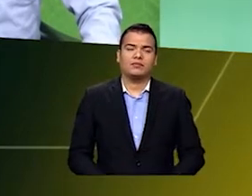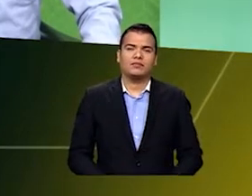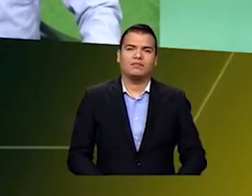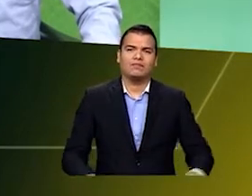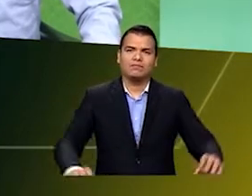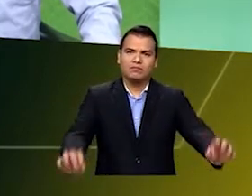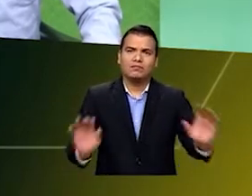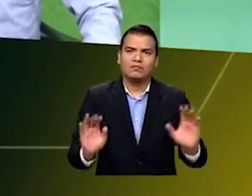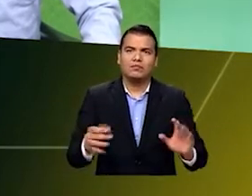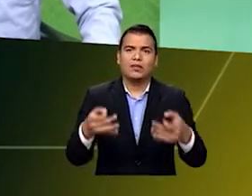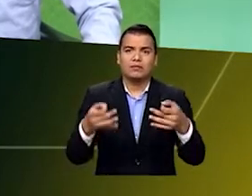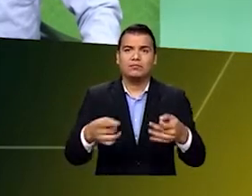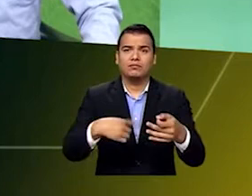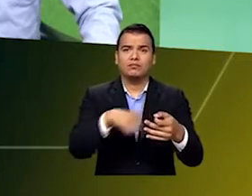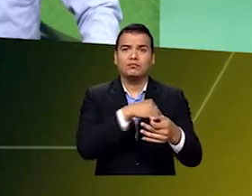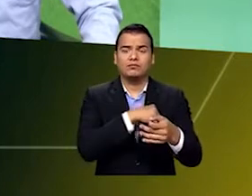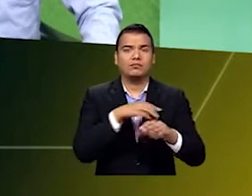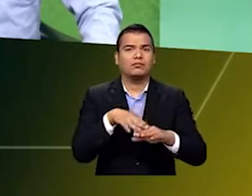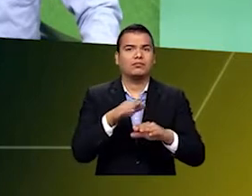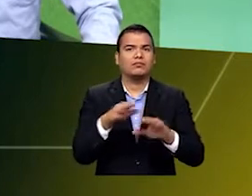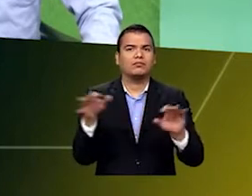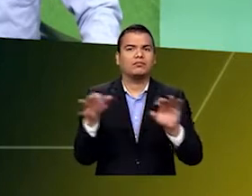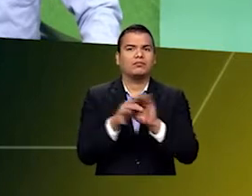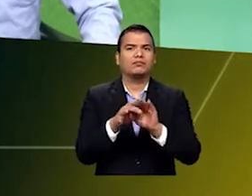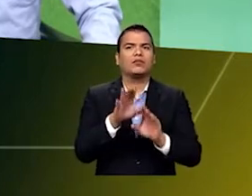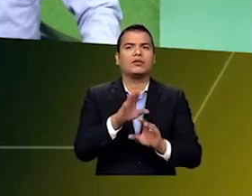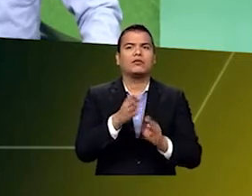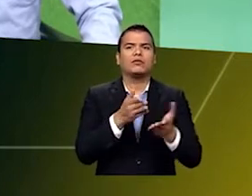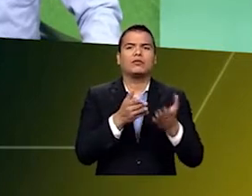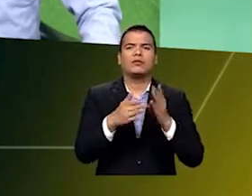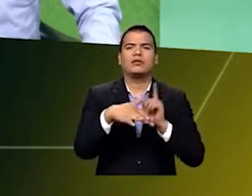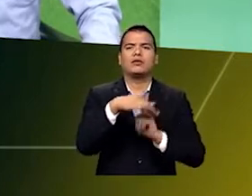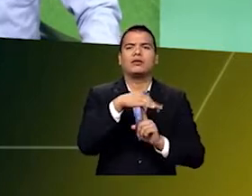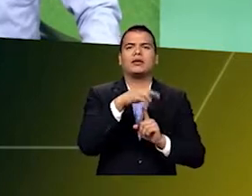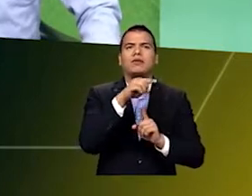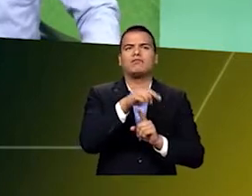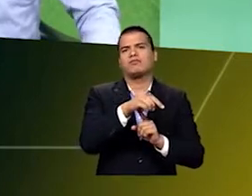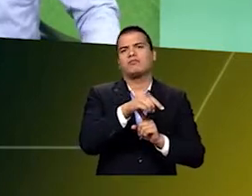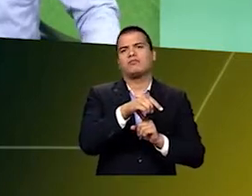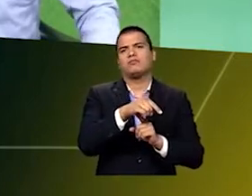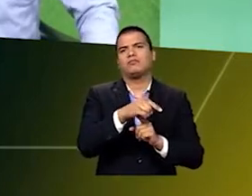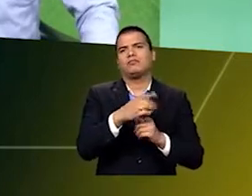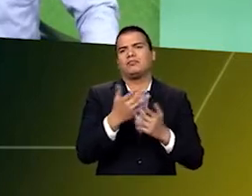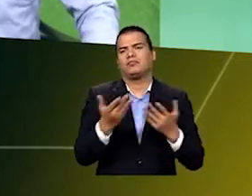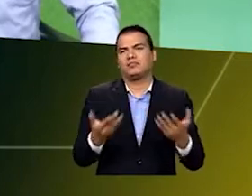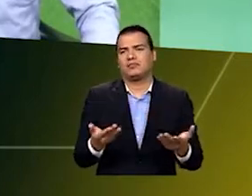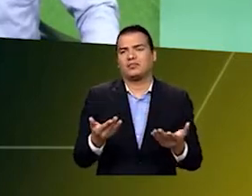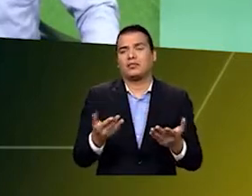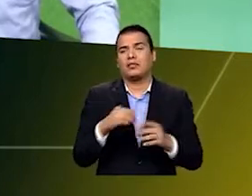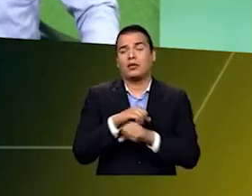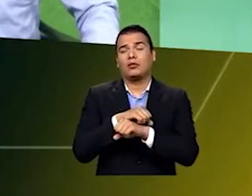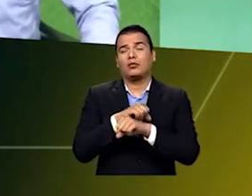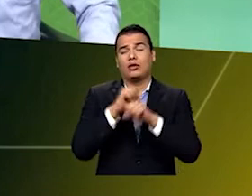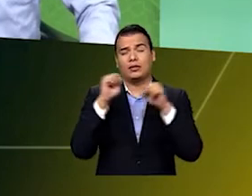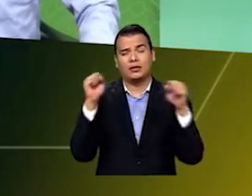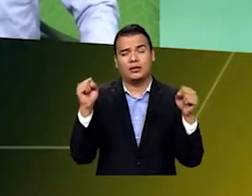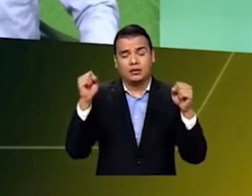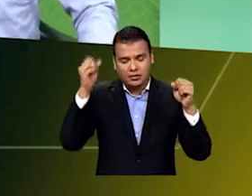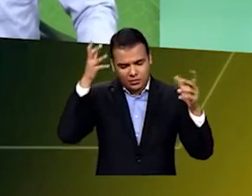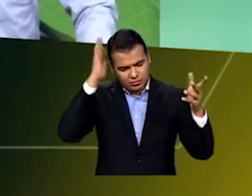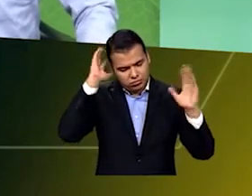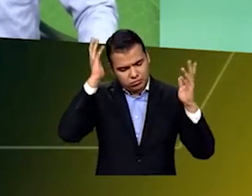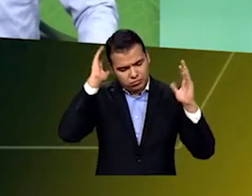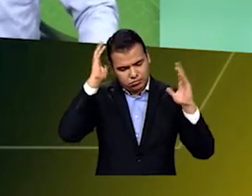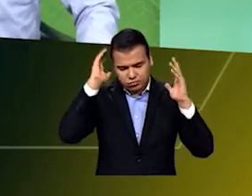servicios ambientales de la biodiversidad que están en los bosques. Cuando nos bañamos en las mañanas, esa agua sale de